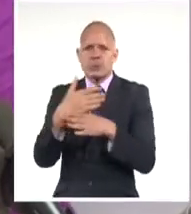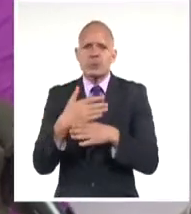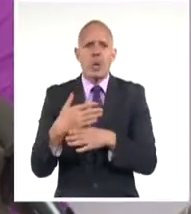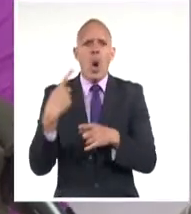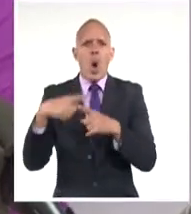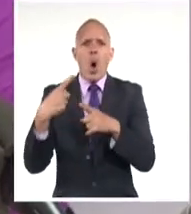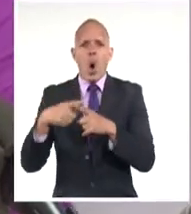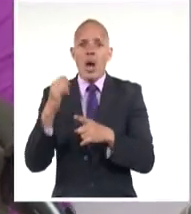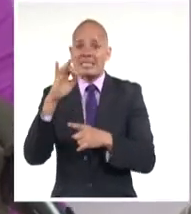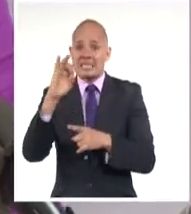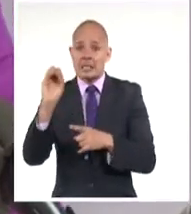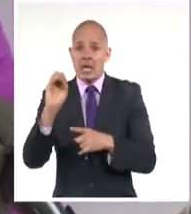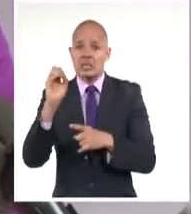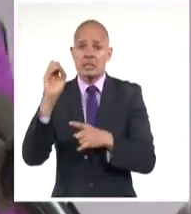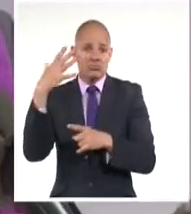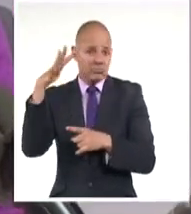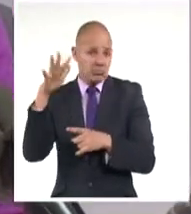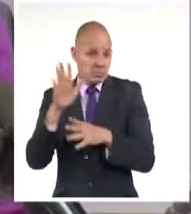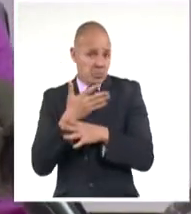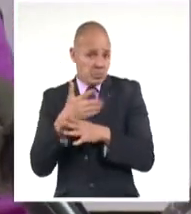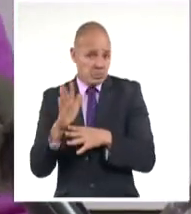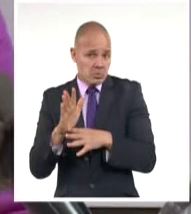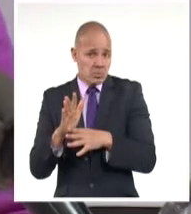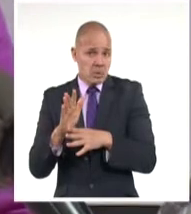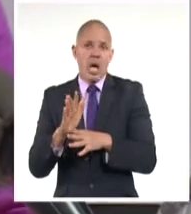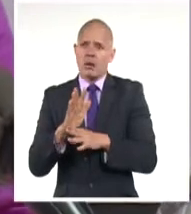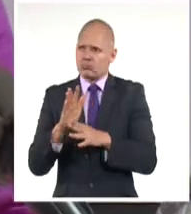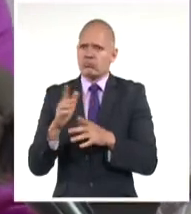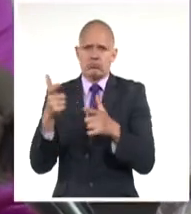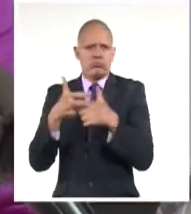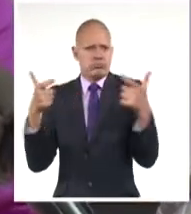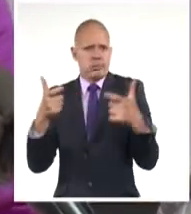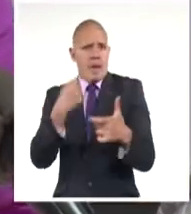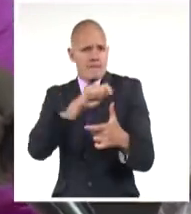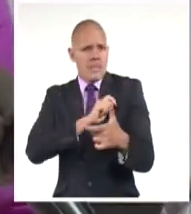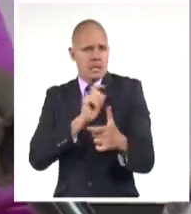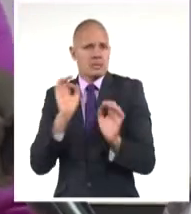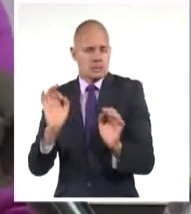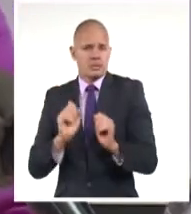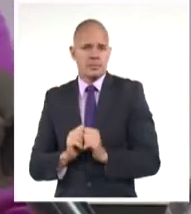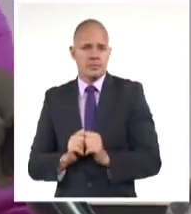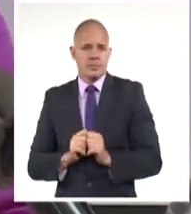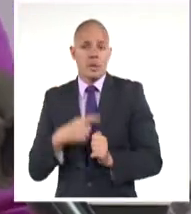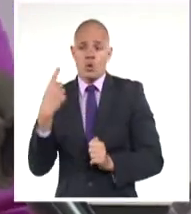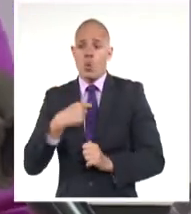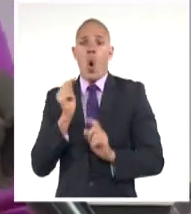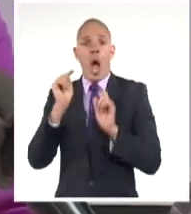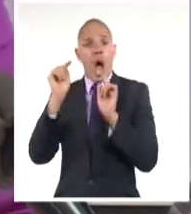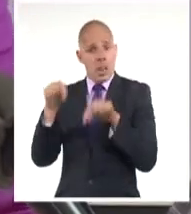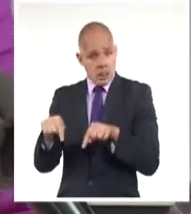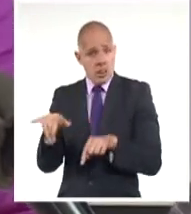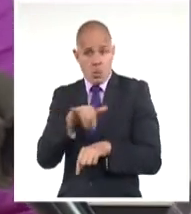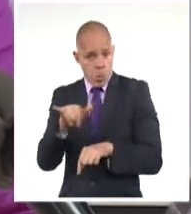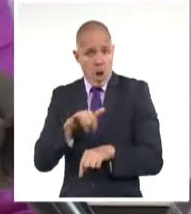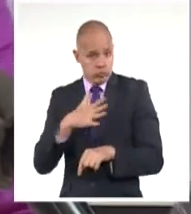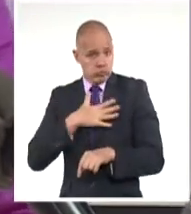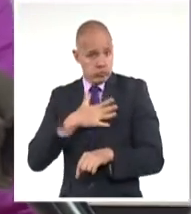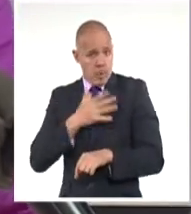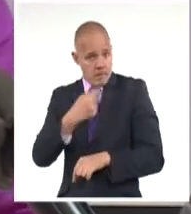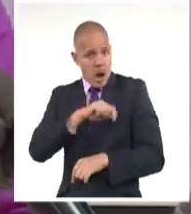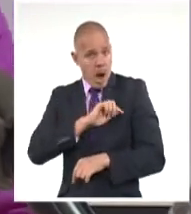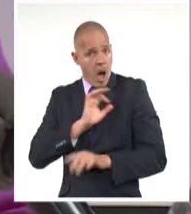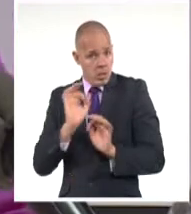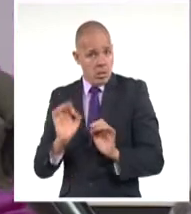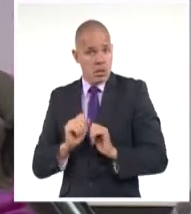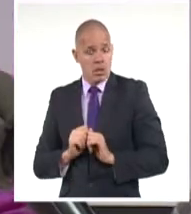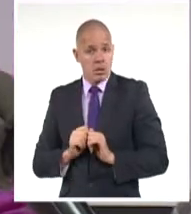70 empresas extranjeras, como lo ha dicho el ministro, muchas de ellas son españolas, nosotros somos una institución española, queremos que